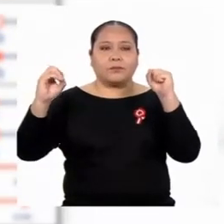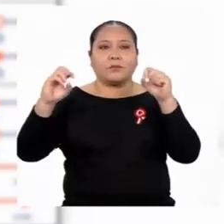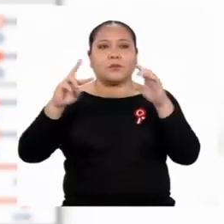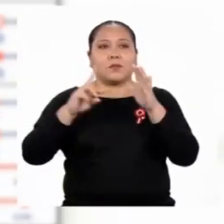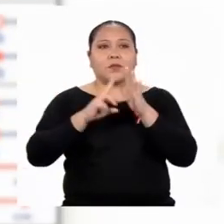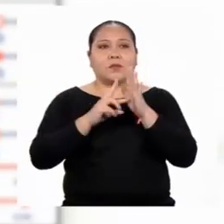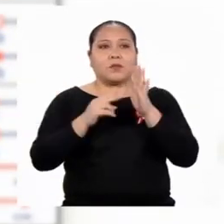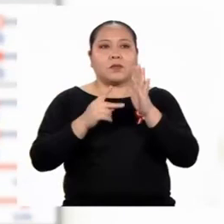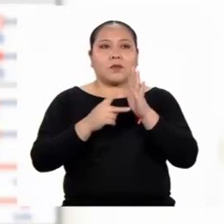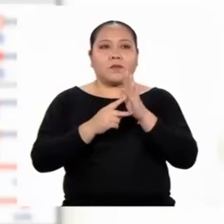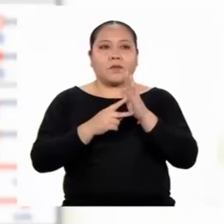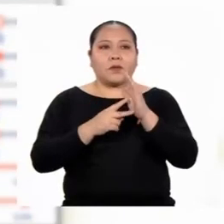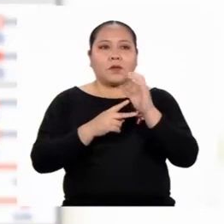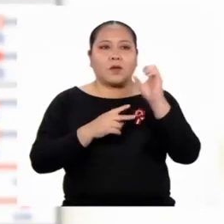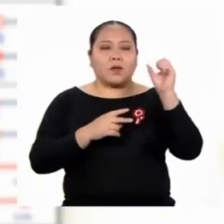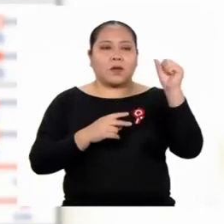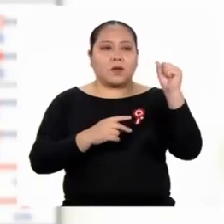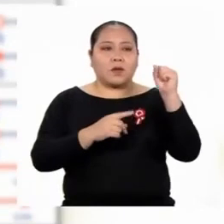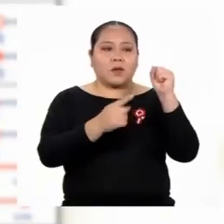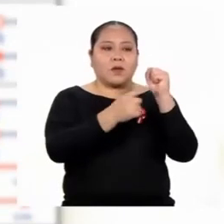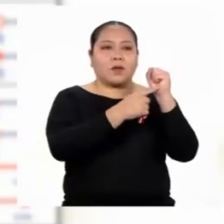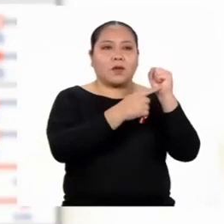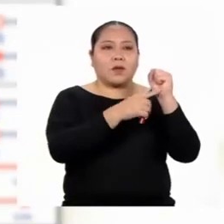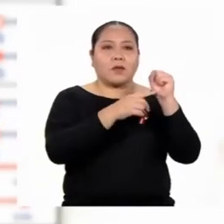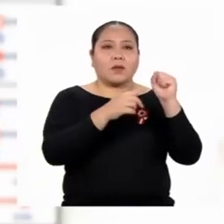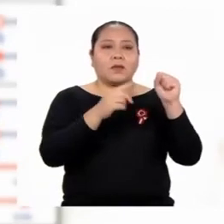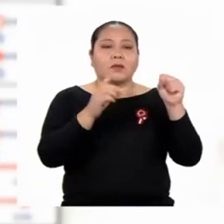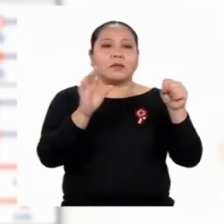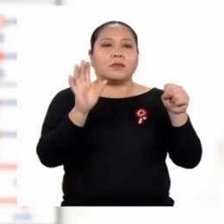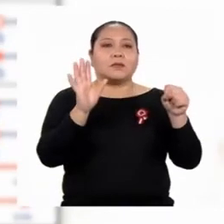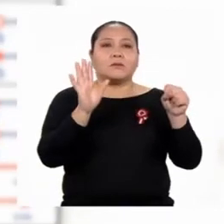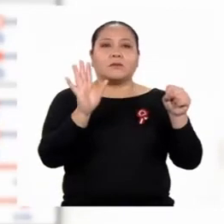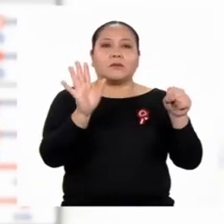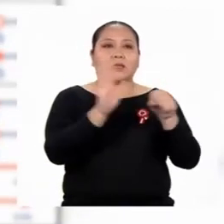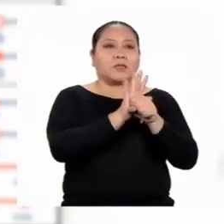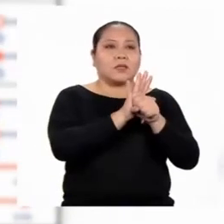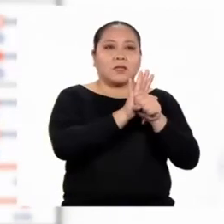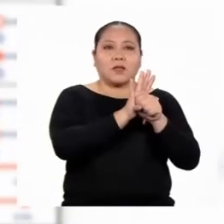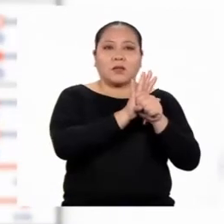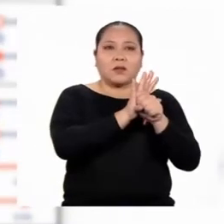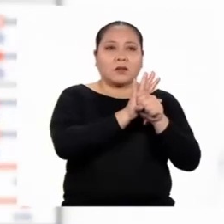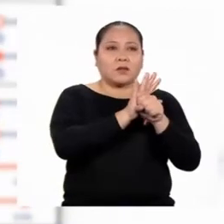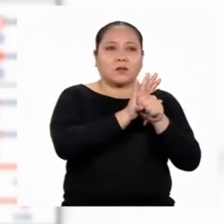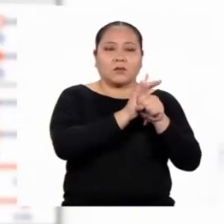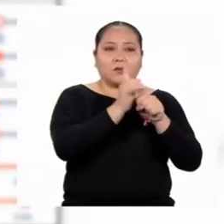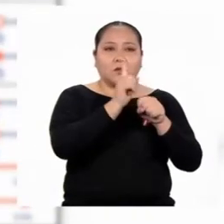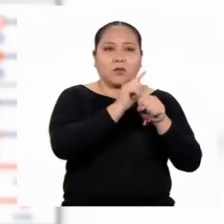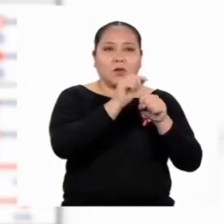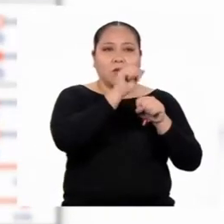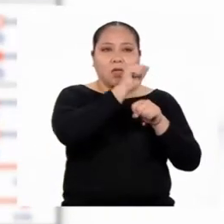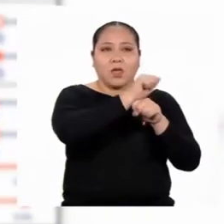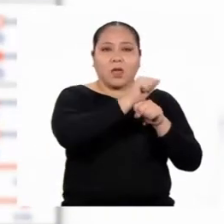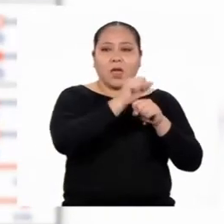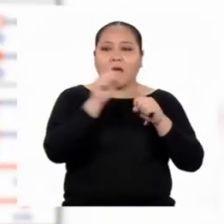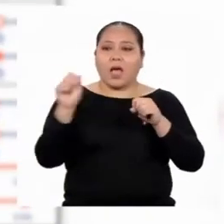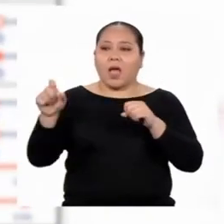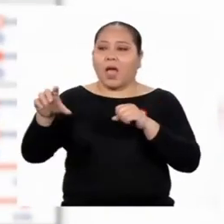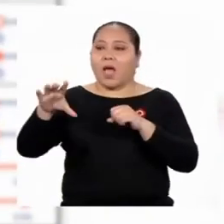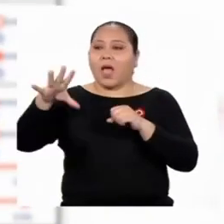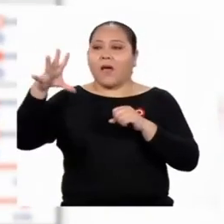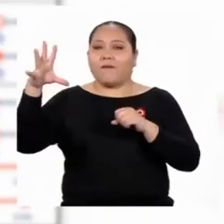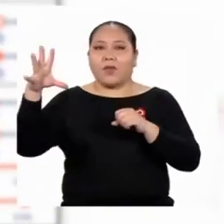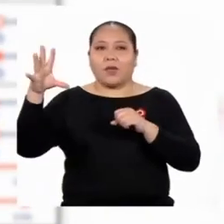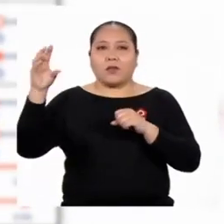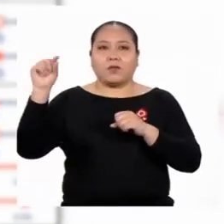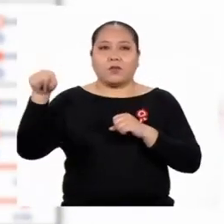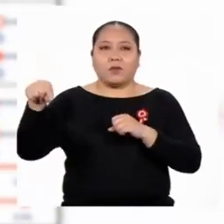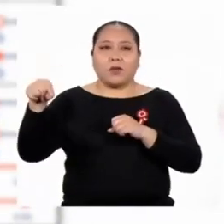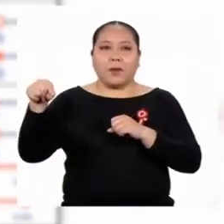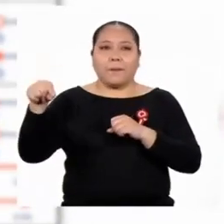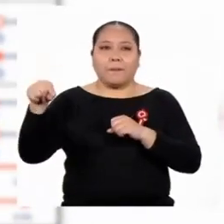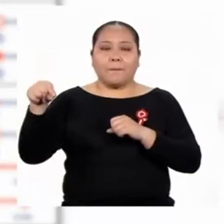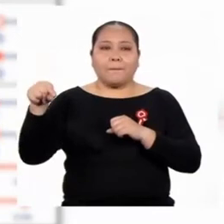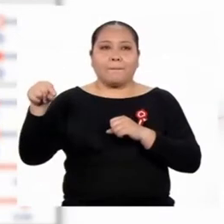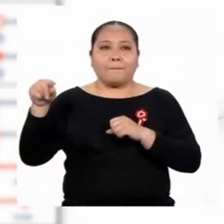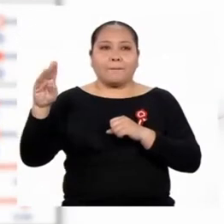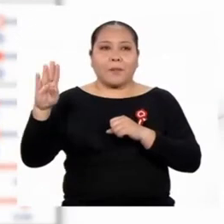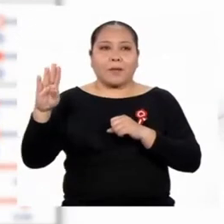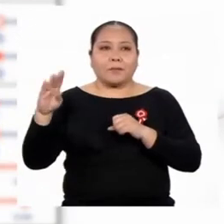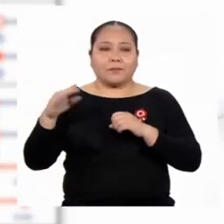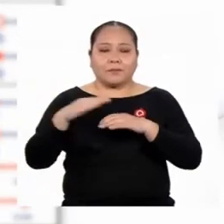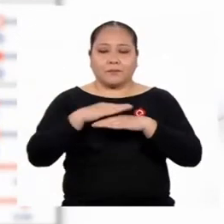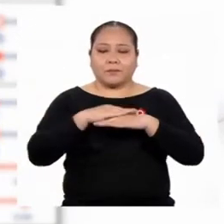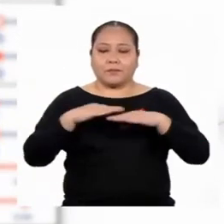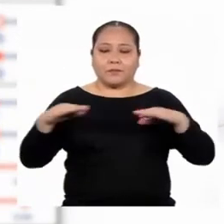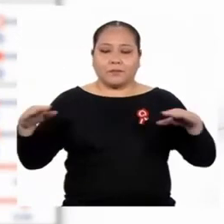significa cerrado en el punto A y abierto en el punto B. Otra recta numérica donde